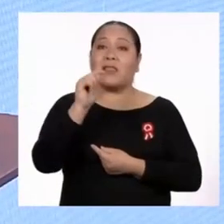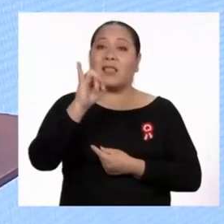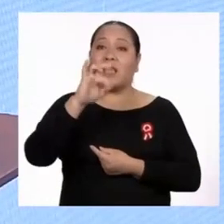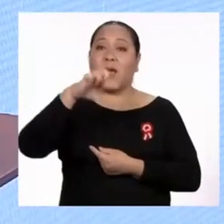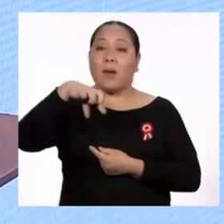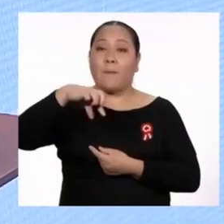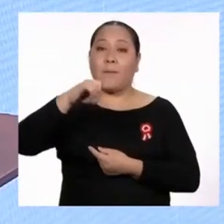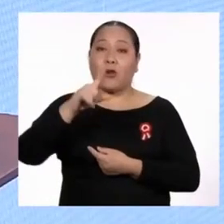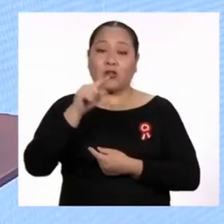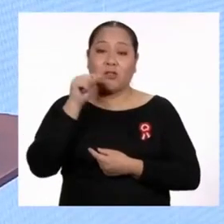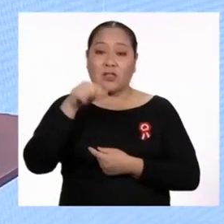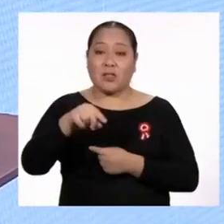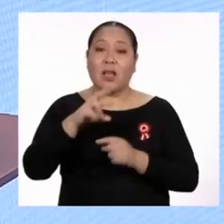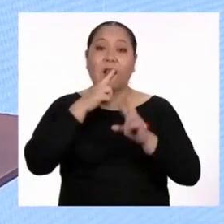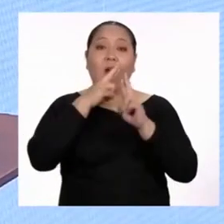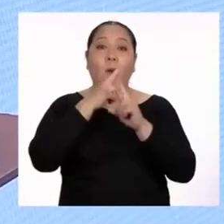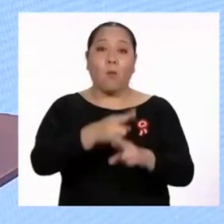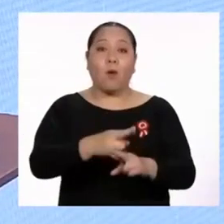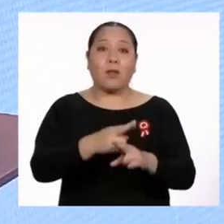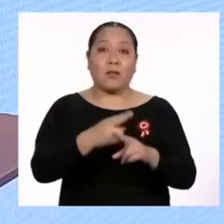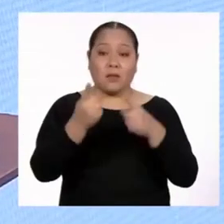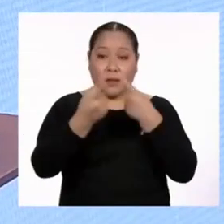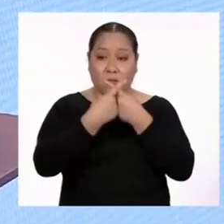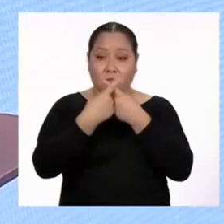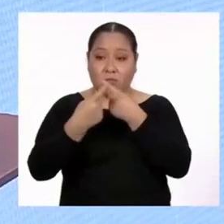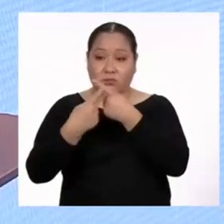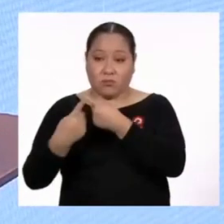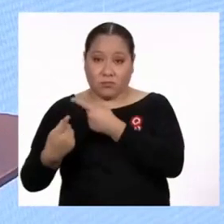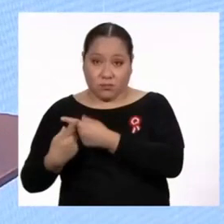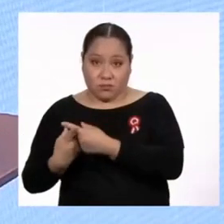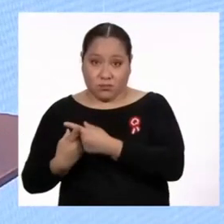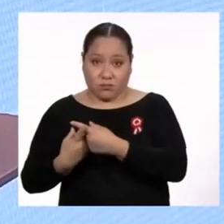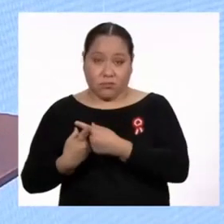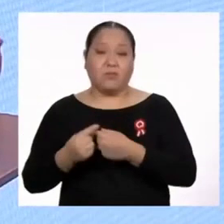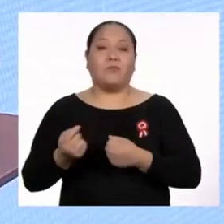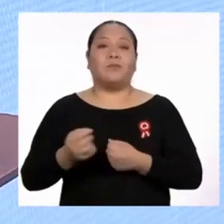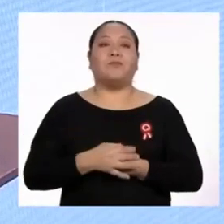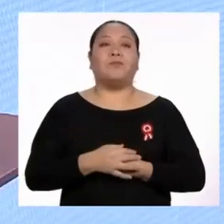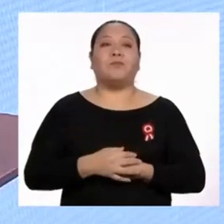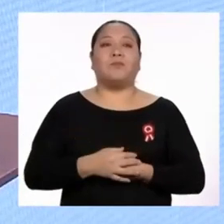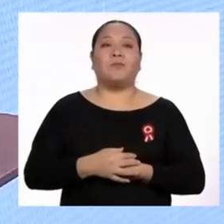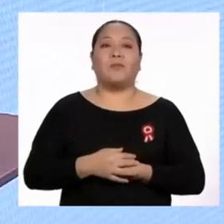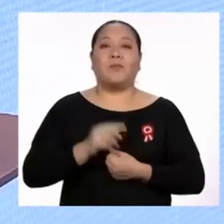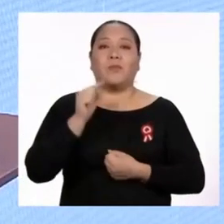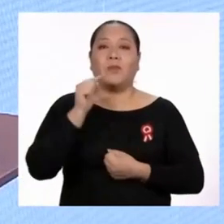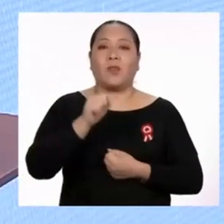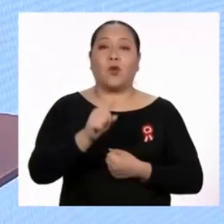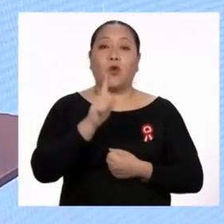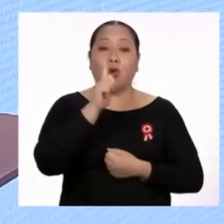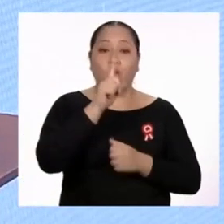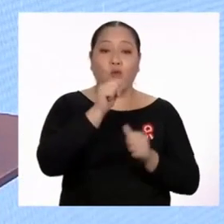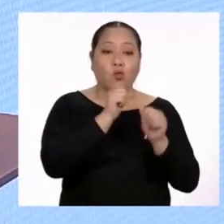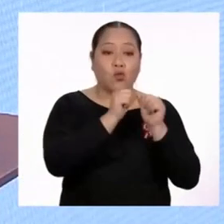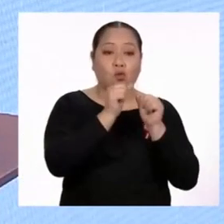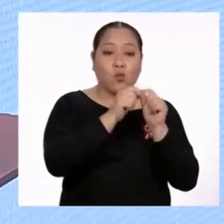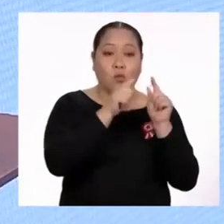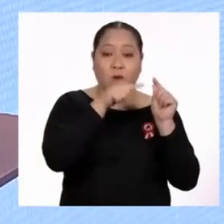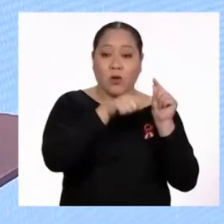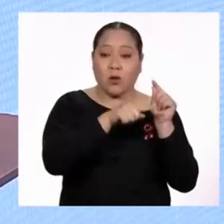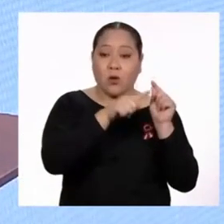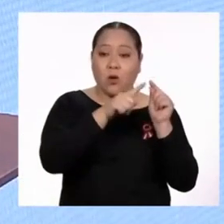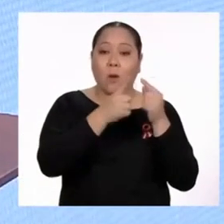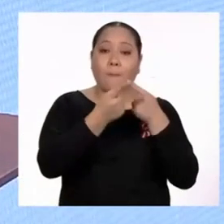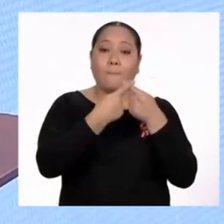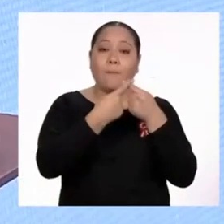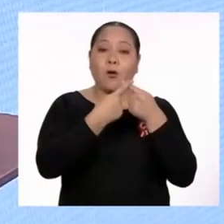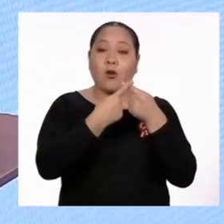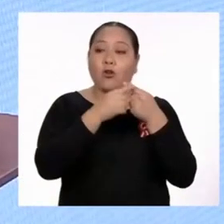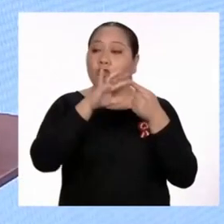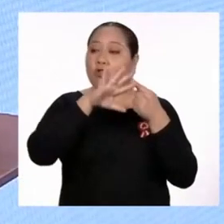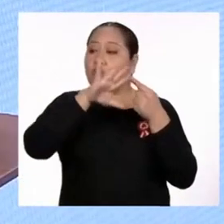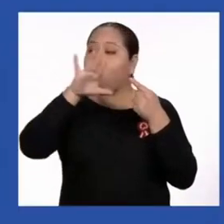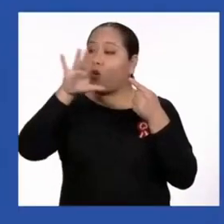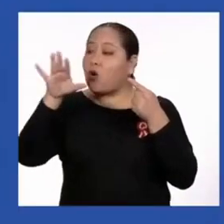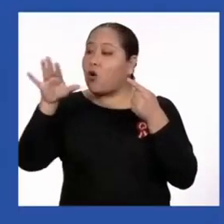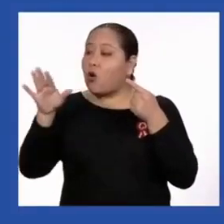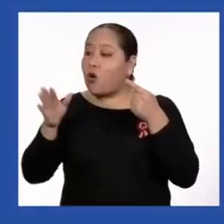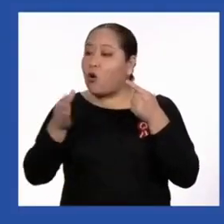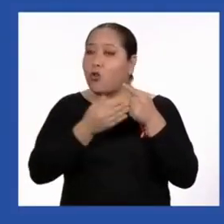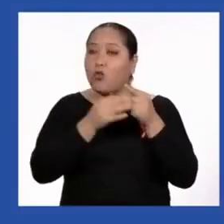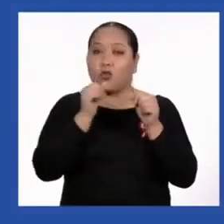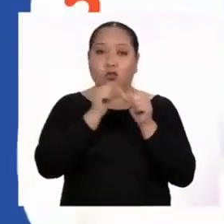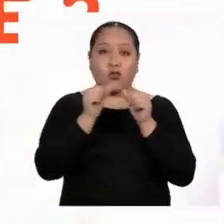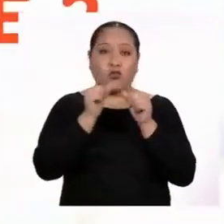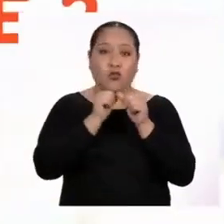los productos de una multiplicación de un número por todos los